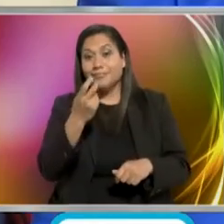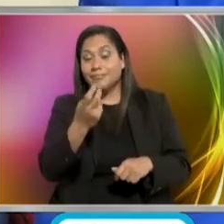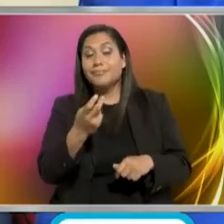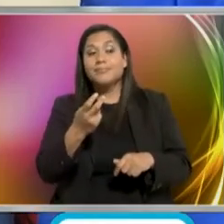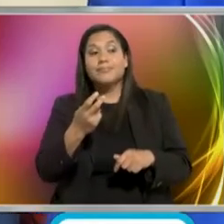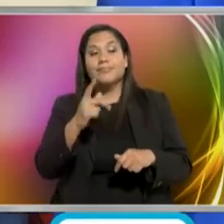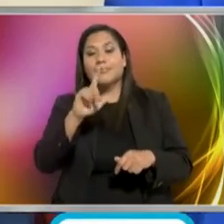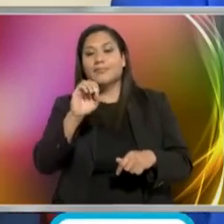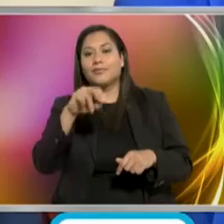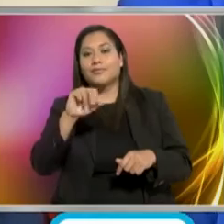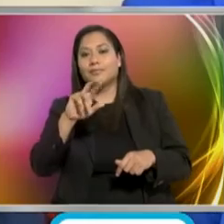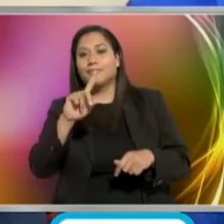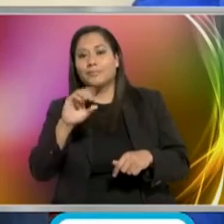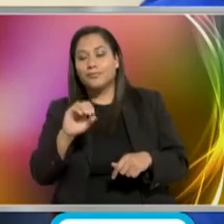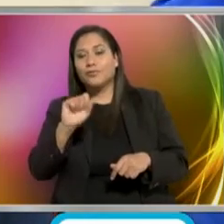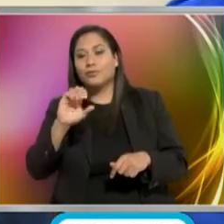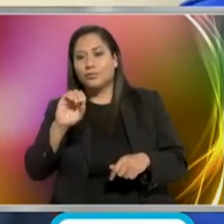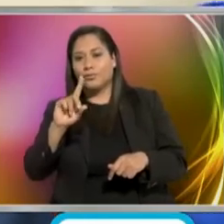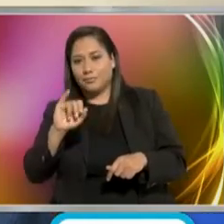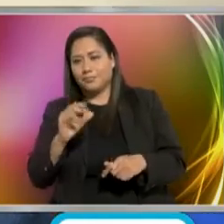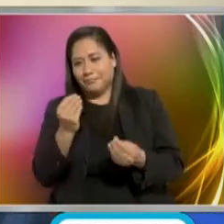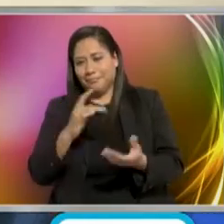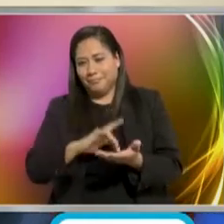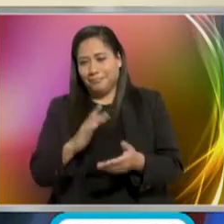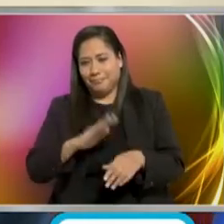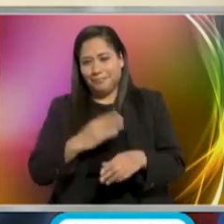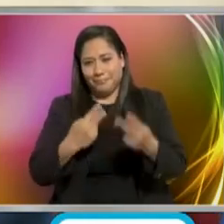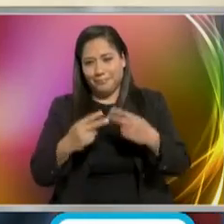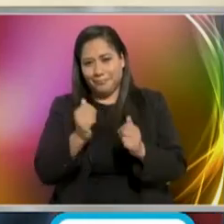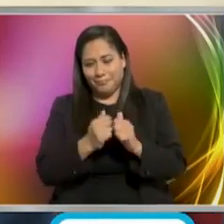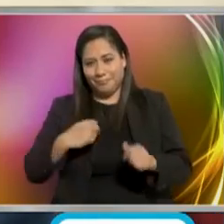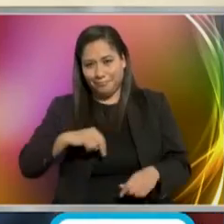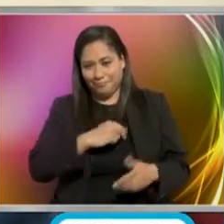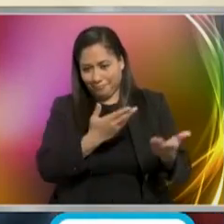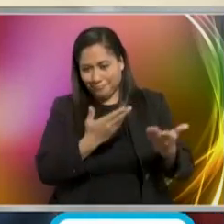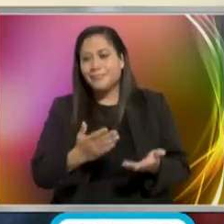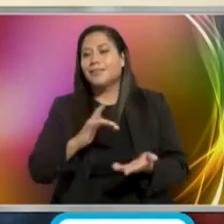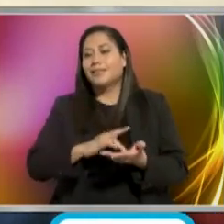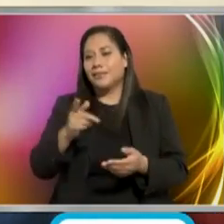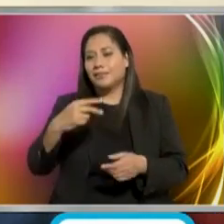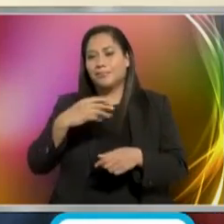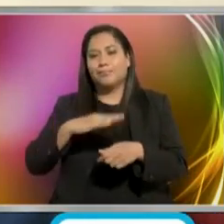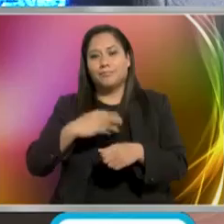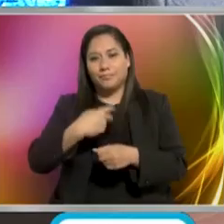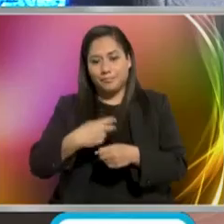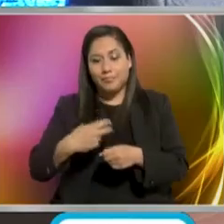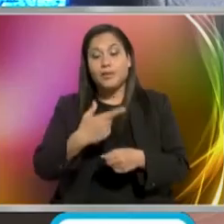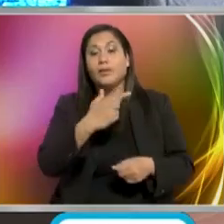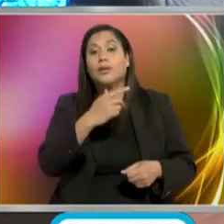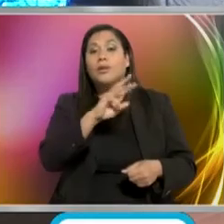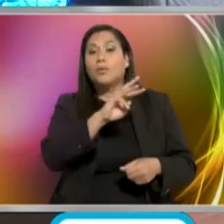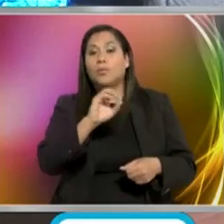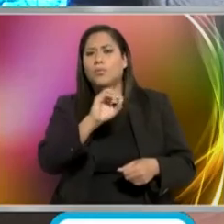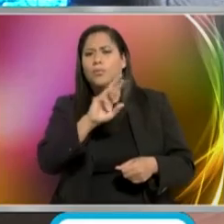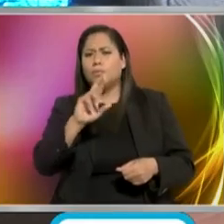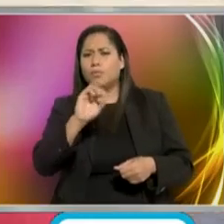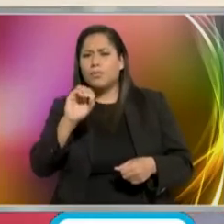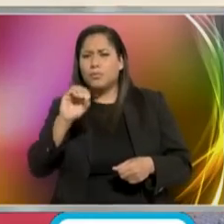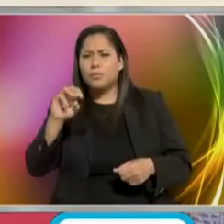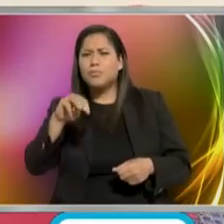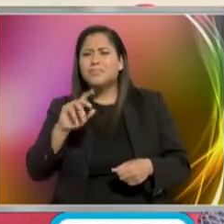en escena, Leonardo Velasco Sodi. Gracias por estar aquí con nosotros. No, gracias a ustedes por la invitación. War Room, ¿qué es War